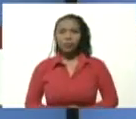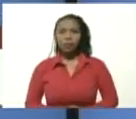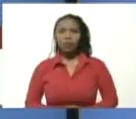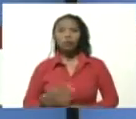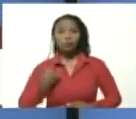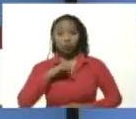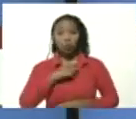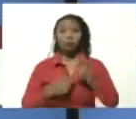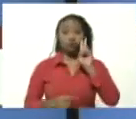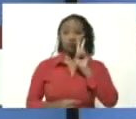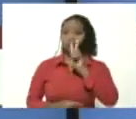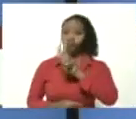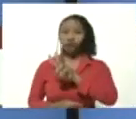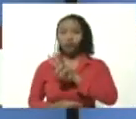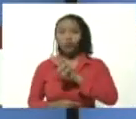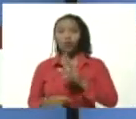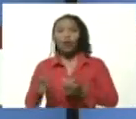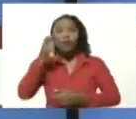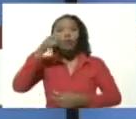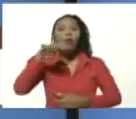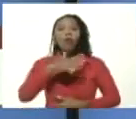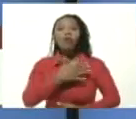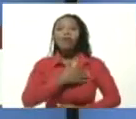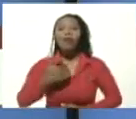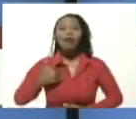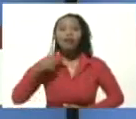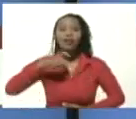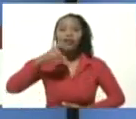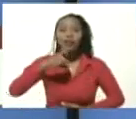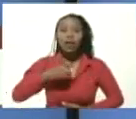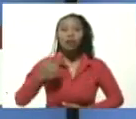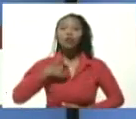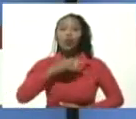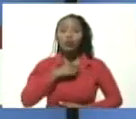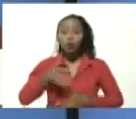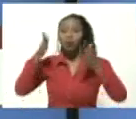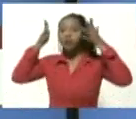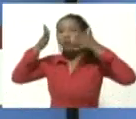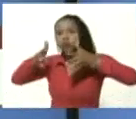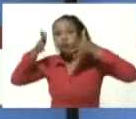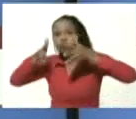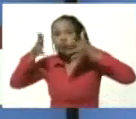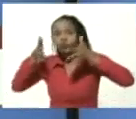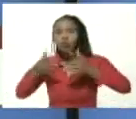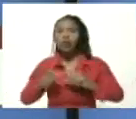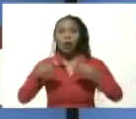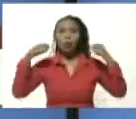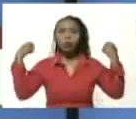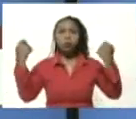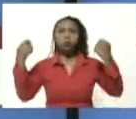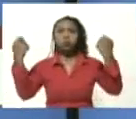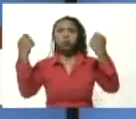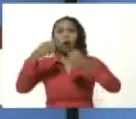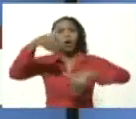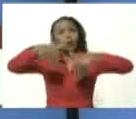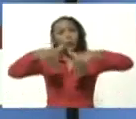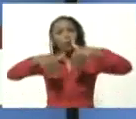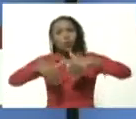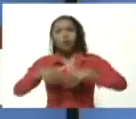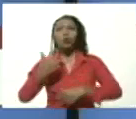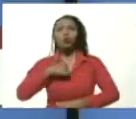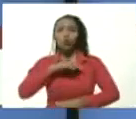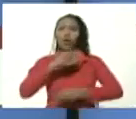Pudimos ver lo que el pueblo quiere. Ahí dimos instrucciones nosotros de la campaña electoral, hemos hecho